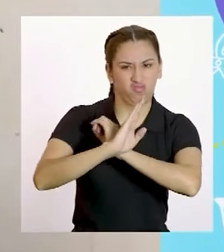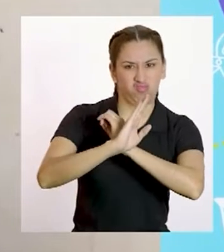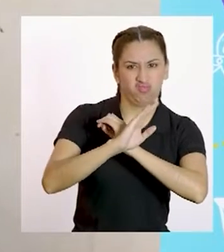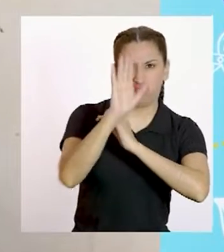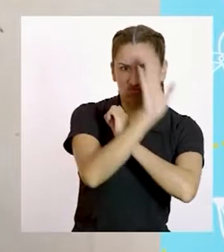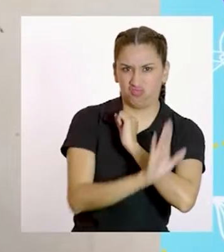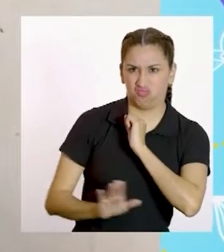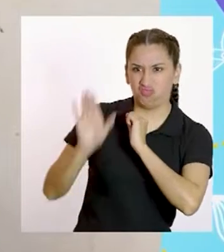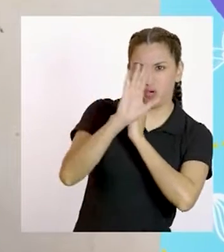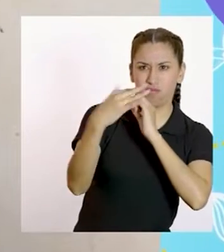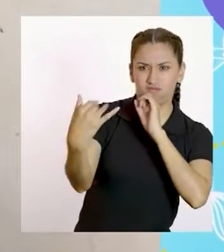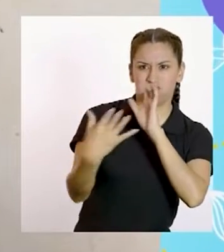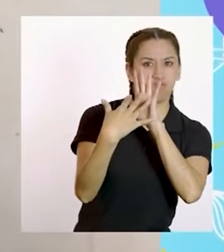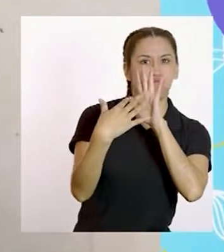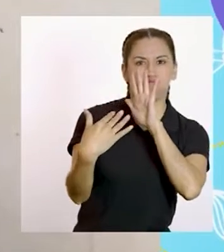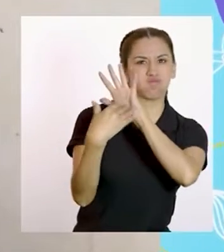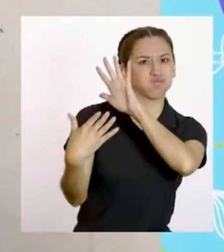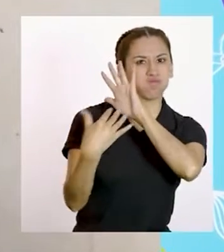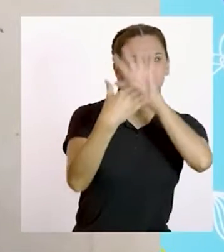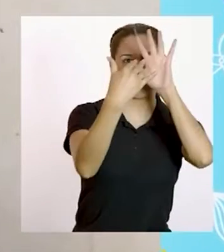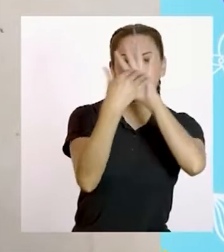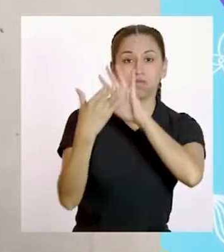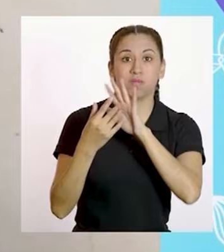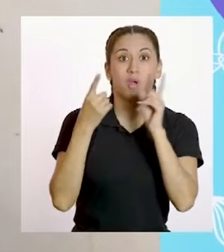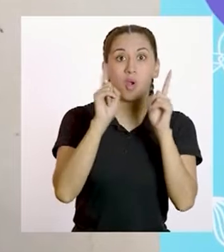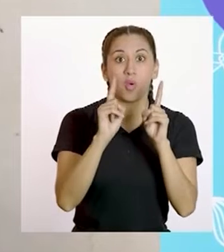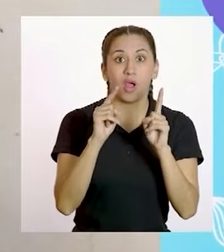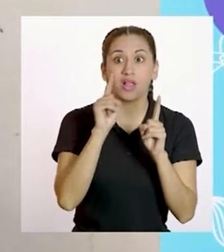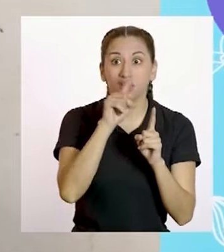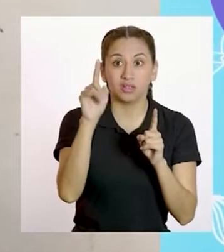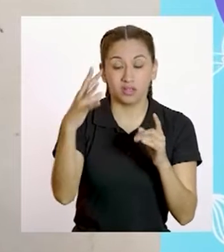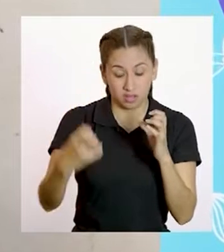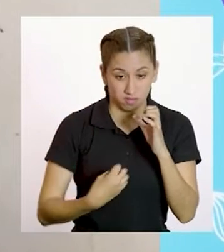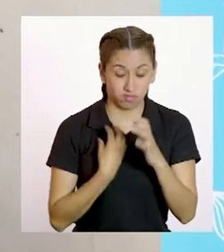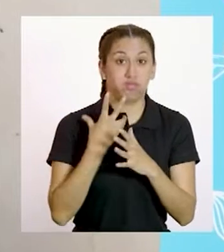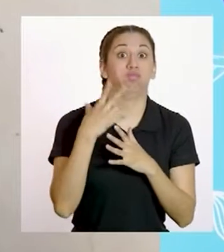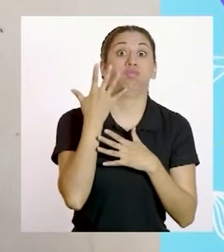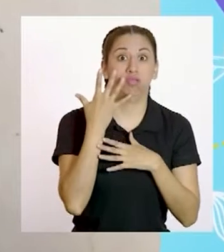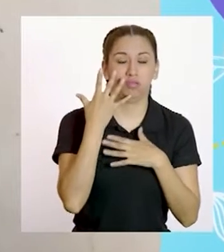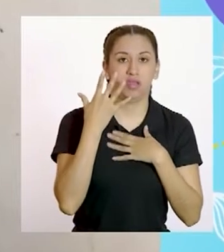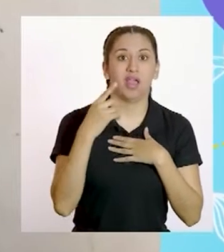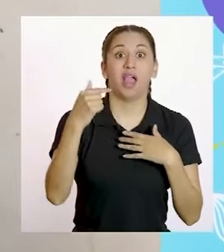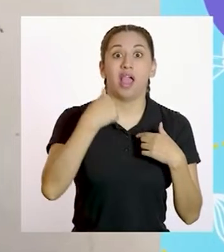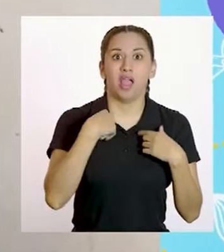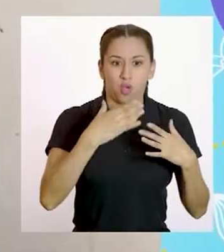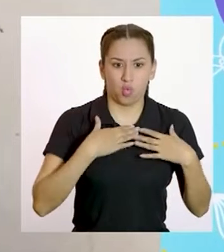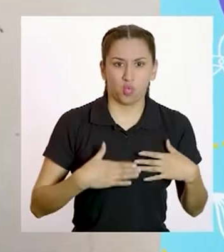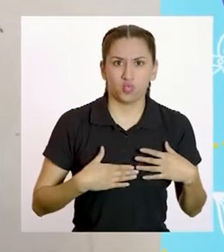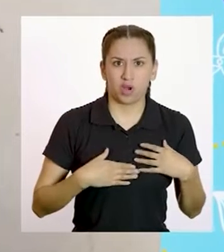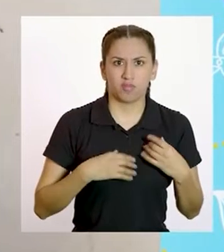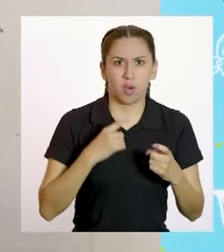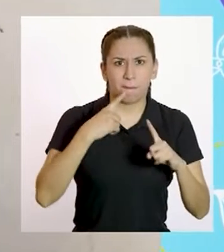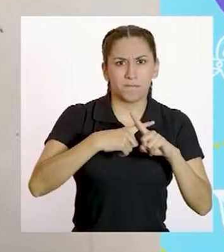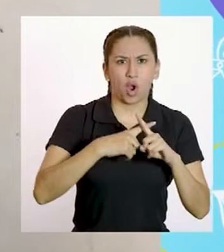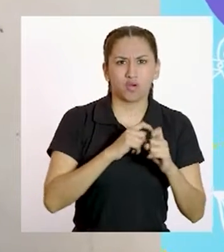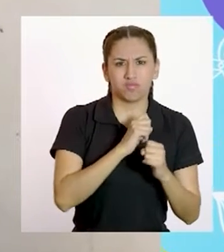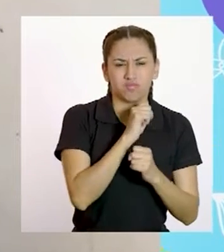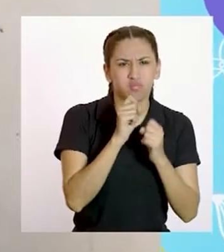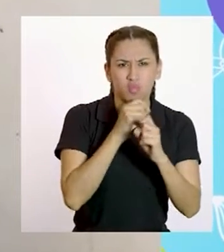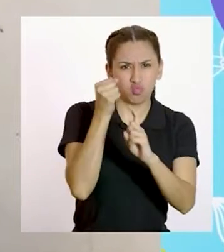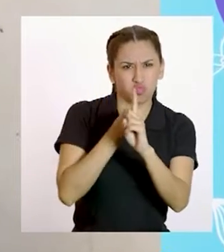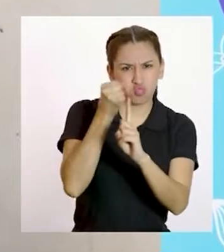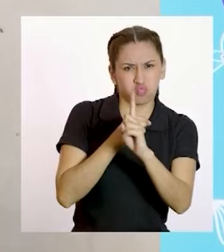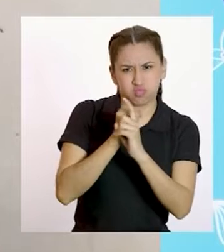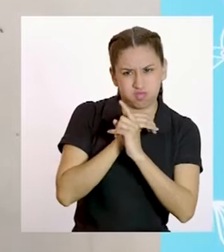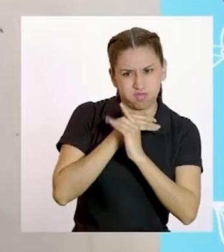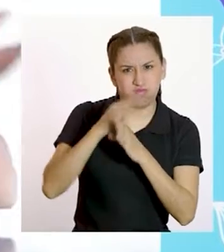enfermedades que entran a nuestro cuerpo. Cuando hay una señal de que entra una de estas a nuestro cuerpo, el sistema inmunológico se multiplica para